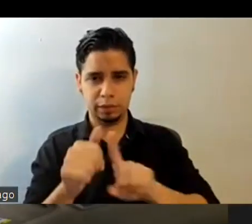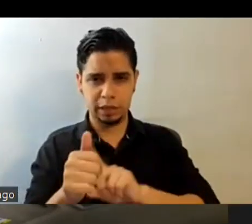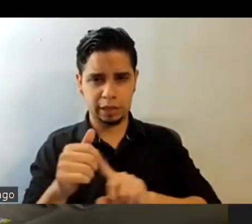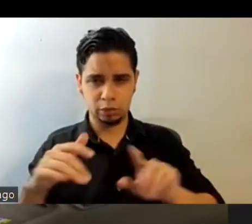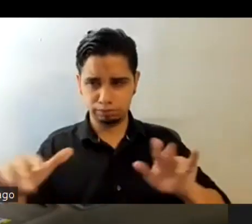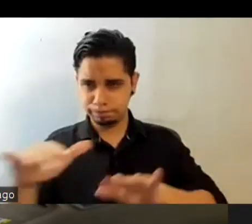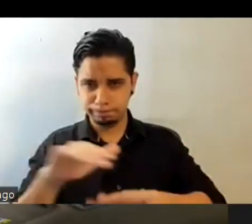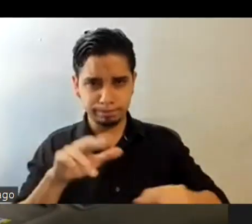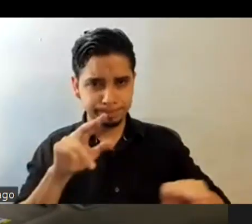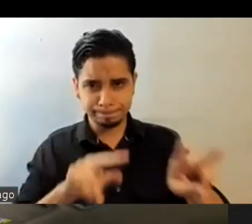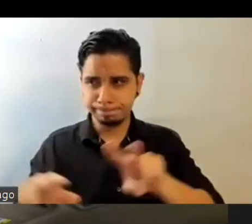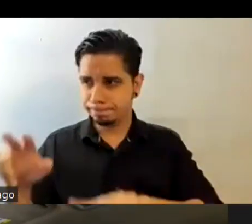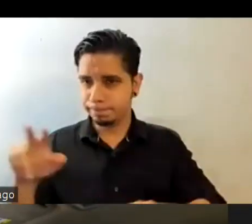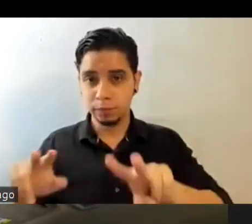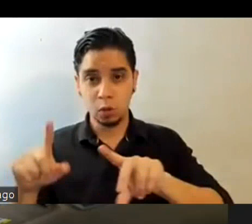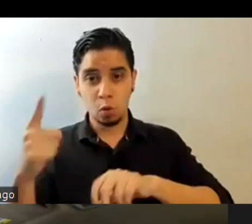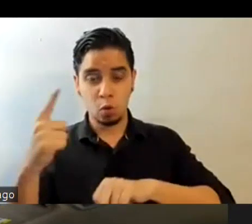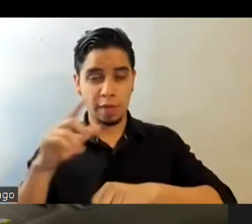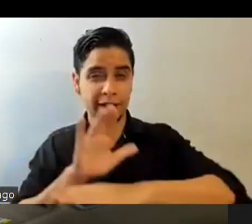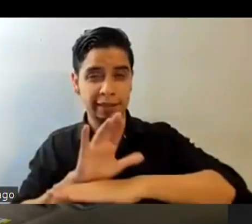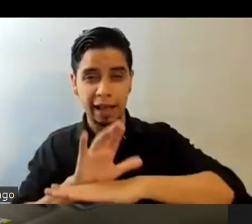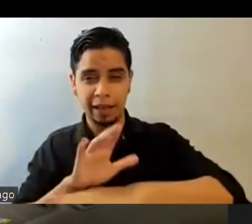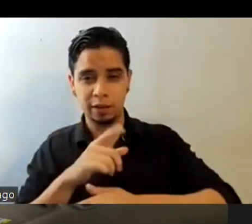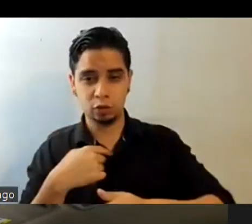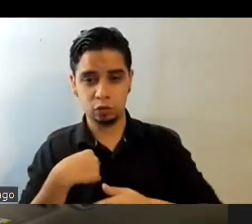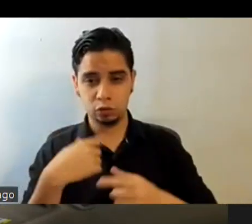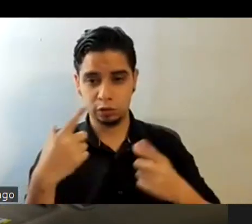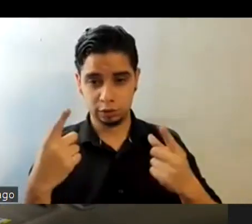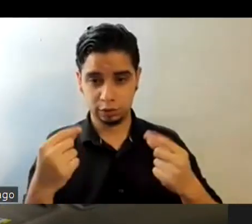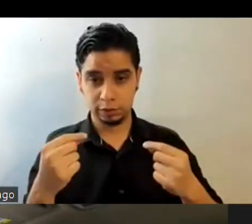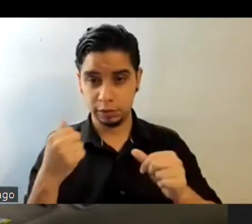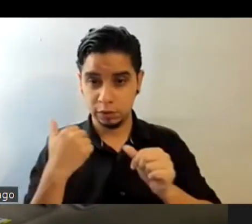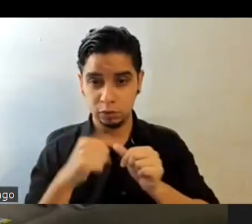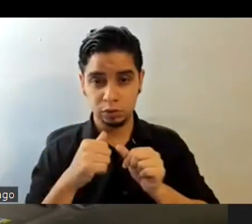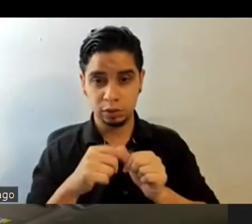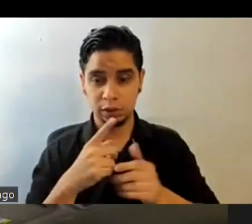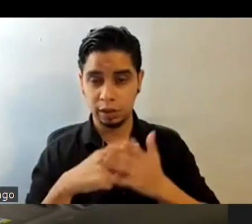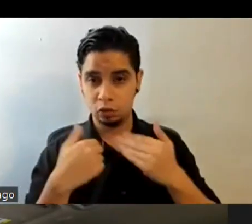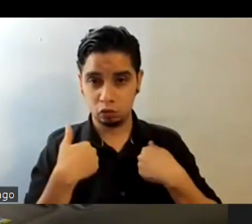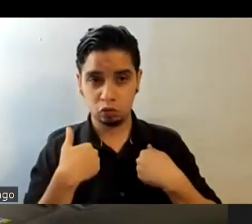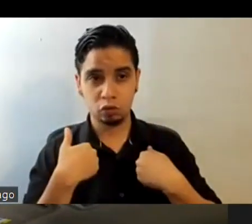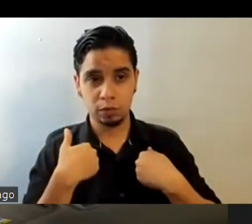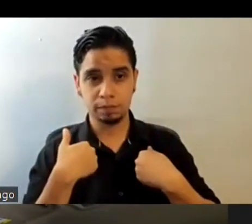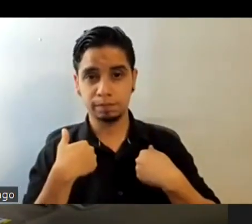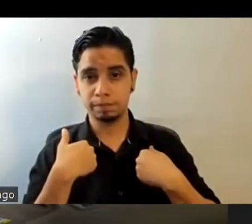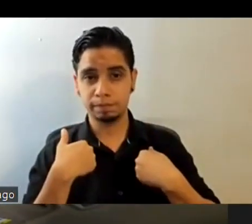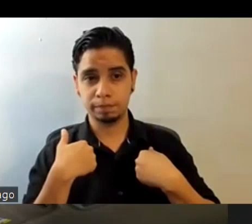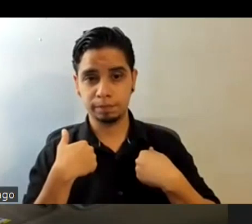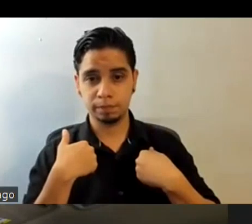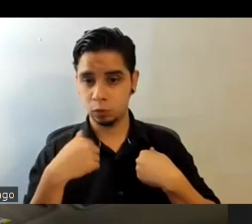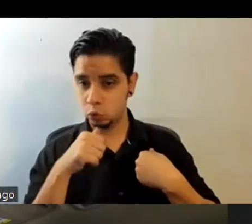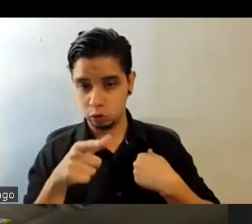cosas. Y una de estas tardes, recuerda que yo estaba bajo los efectos de la medicina de la culebrilla. O sea, tú no estabas